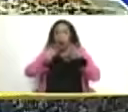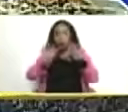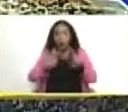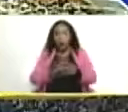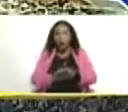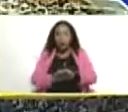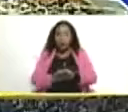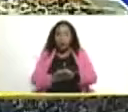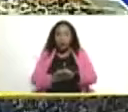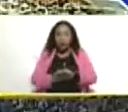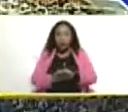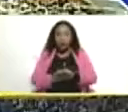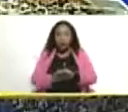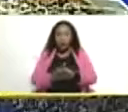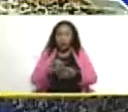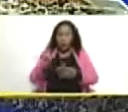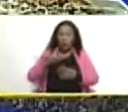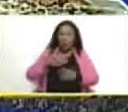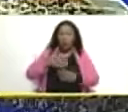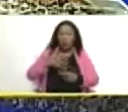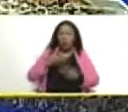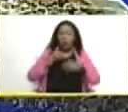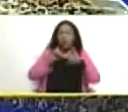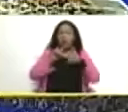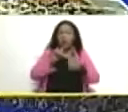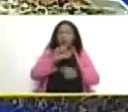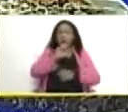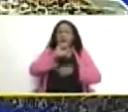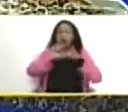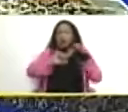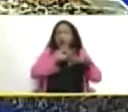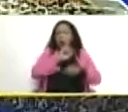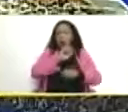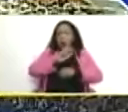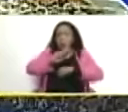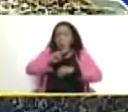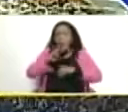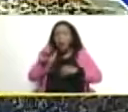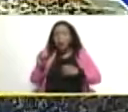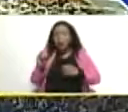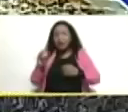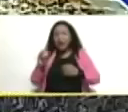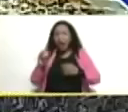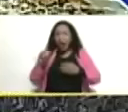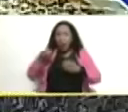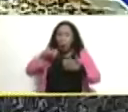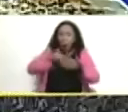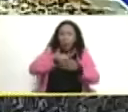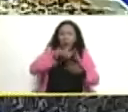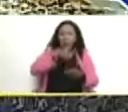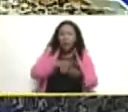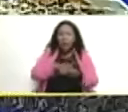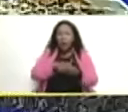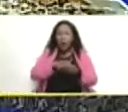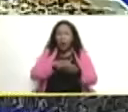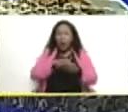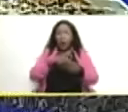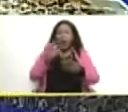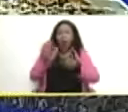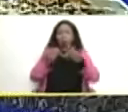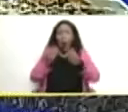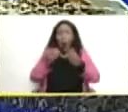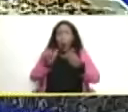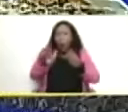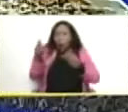cómo imponían, empezando el siglo XX, con un golpe de Estado y una puñalada en la espalda del gran general Cipriano